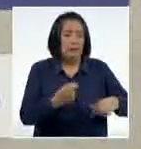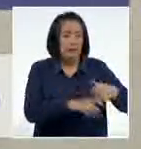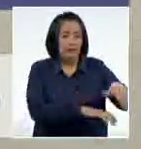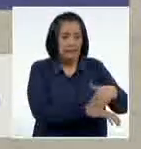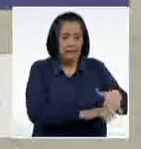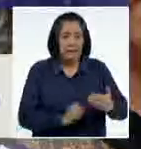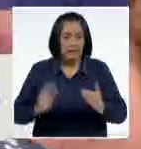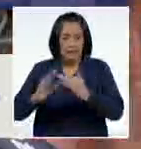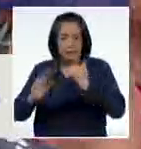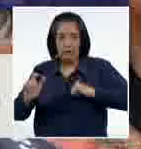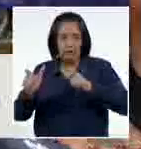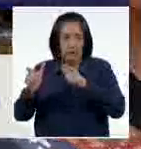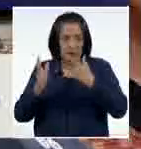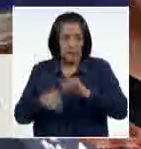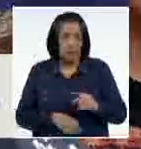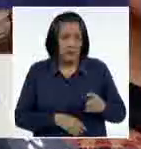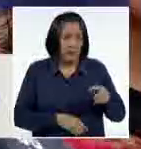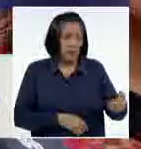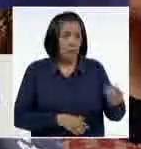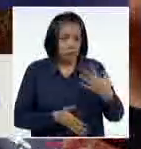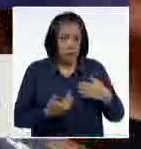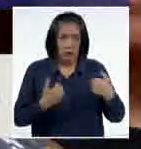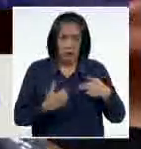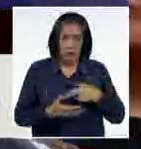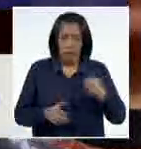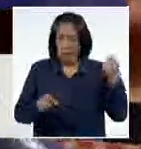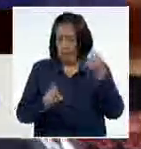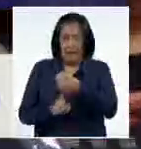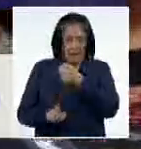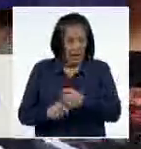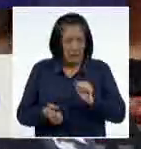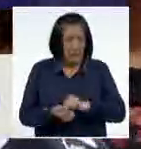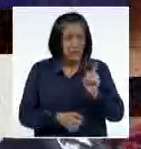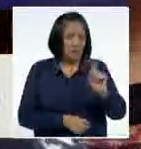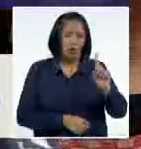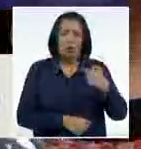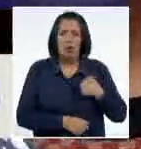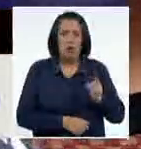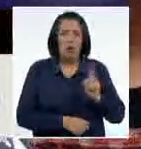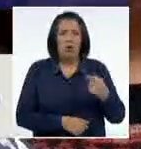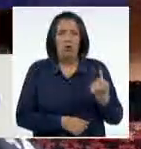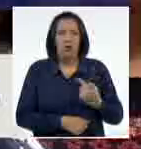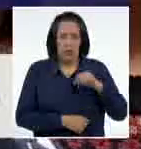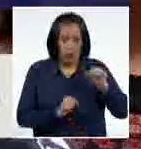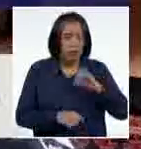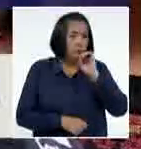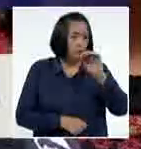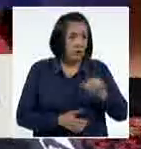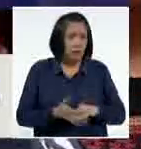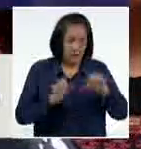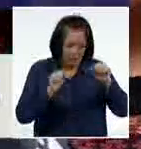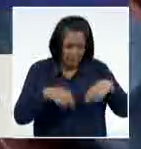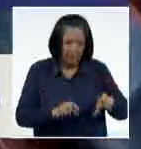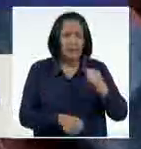serenazgo de Los Olivos. Él le agarra, nos dice que nosotros somos los que no hemos pegado, que no hemos tirado el piedrón. Mentira, nosotros somos lo único que sí lo que hemos dicho, que nos deje